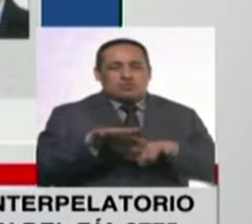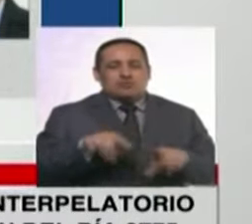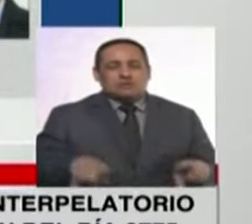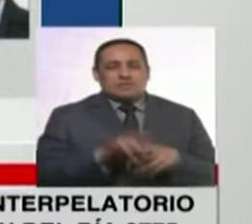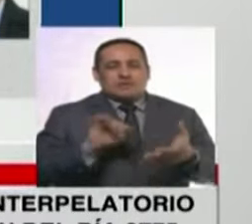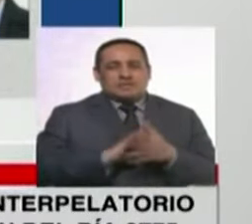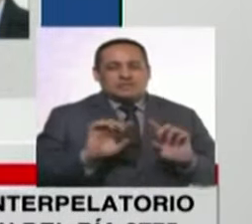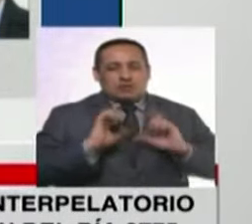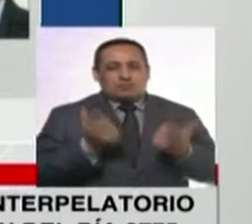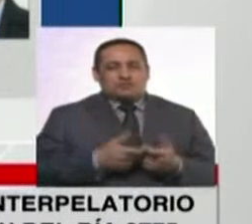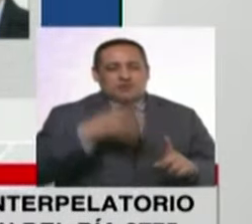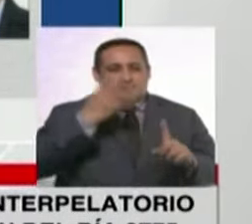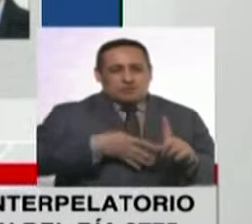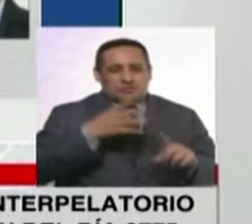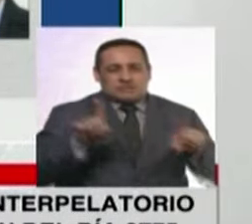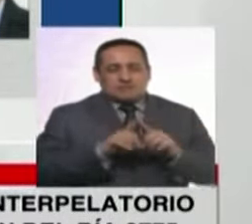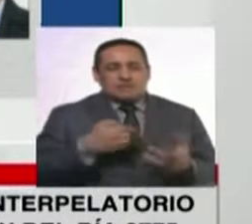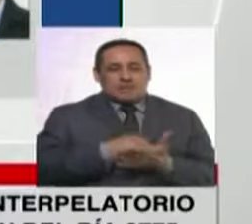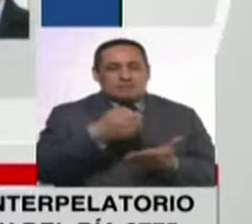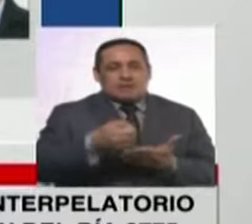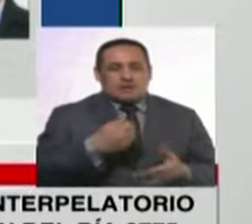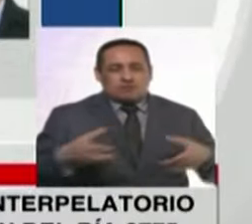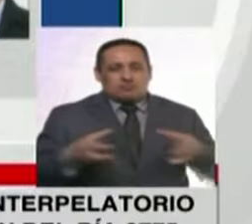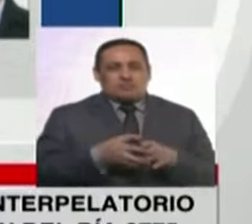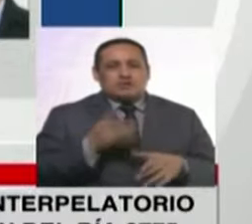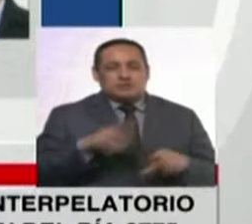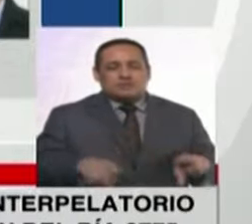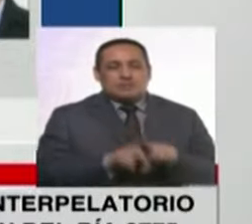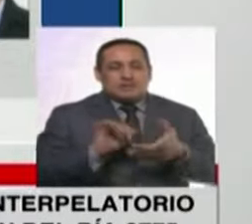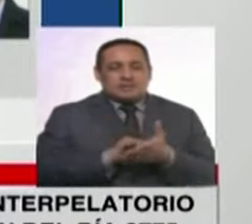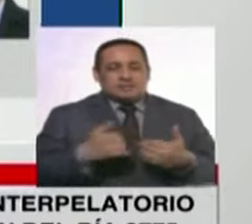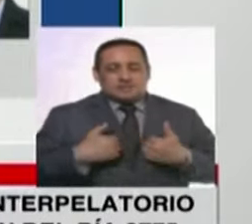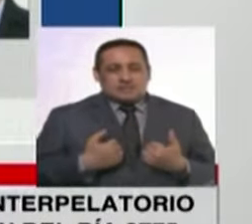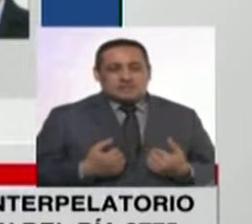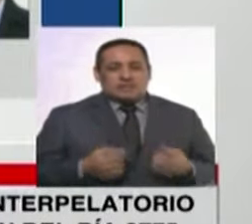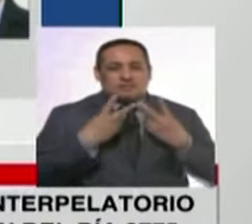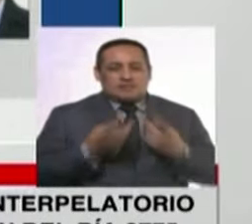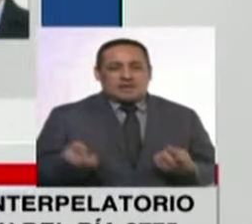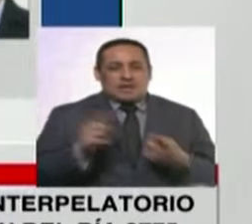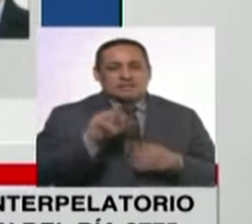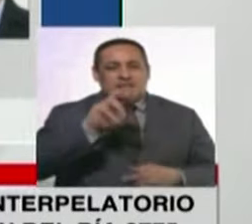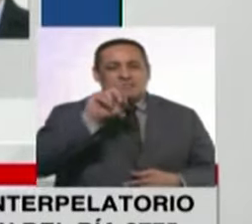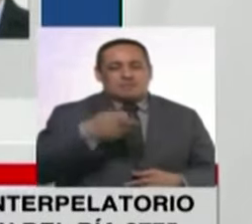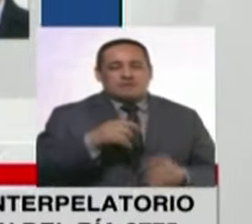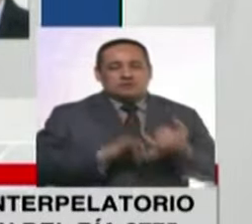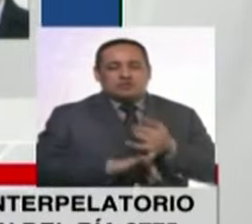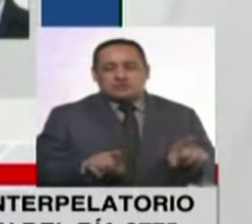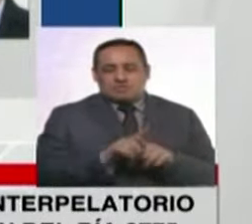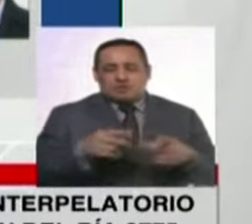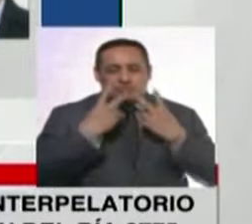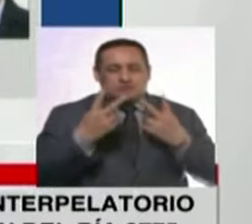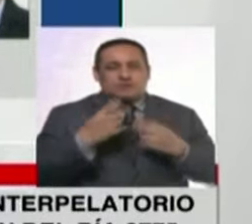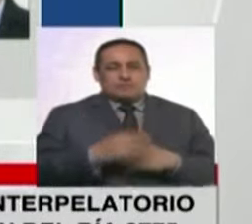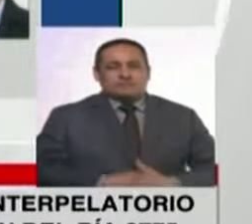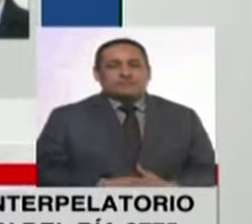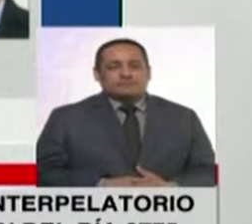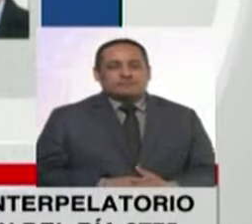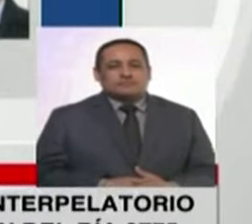de la comisión evaluadora recompensas contra la criminalidad a 30.000 soles tal Como se muestra en la